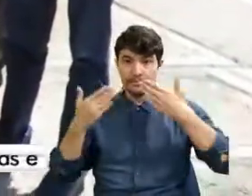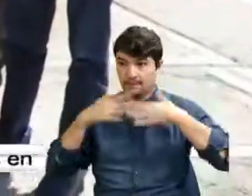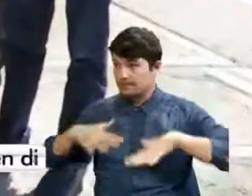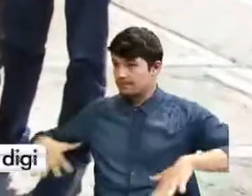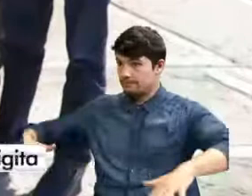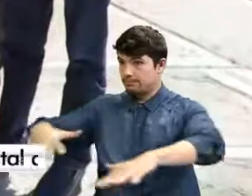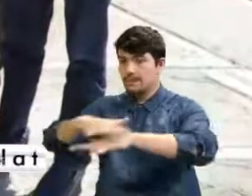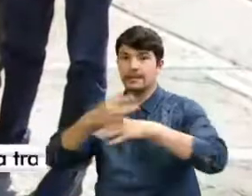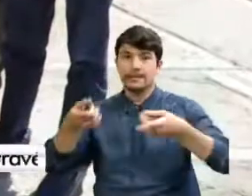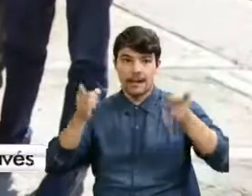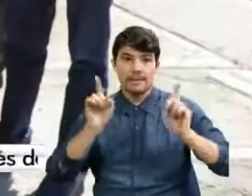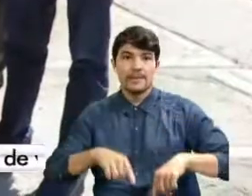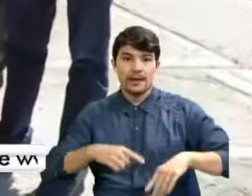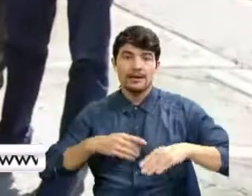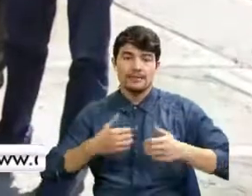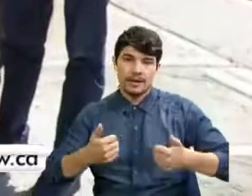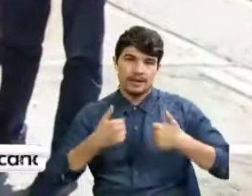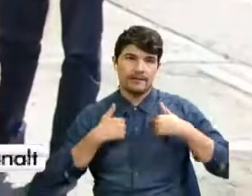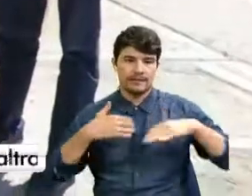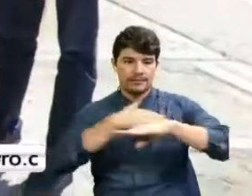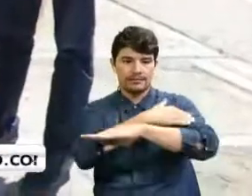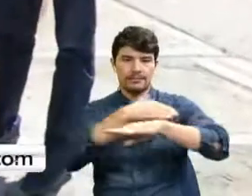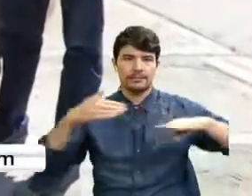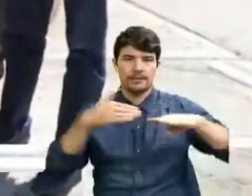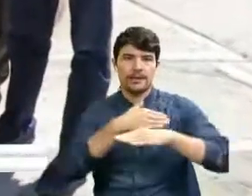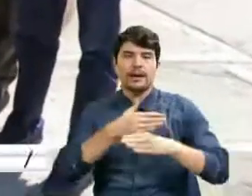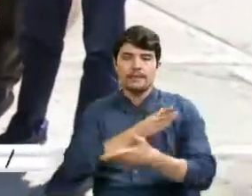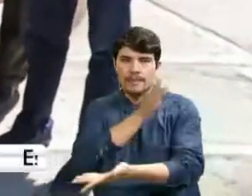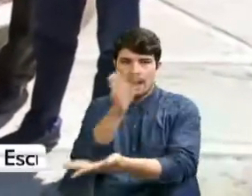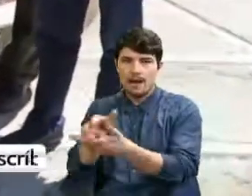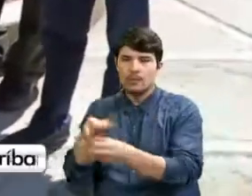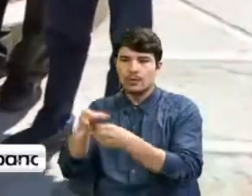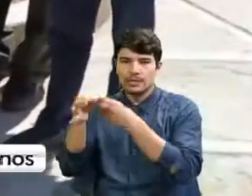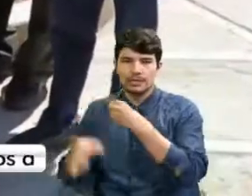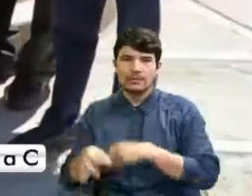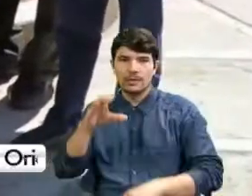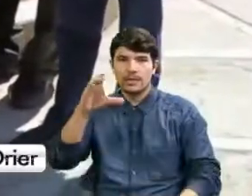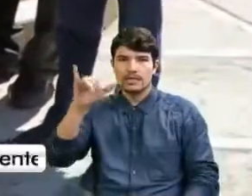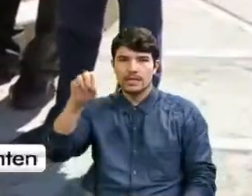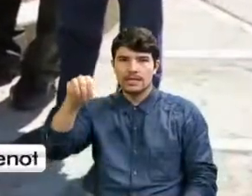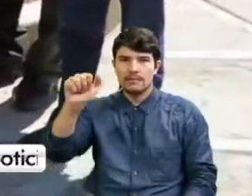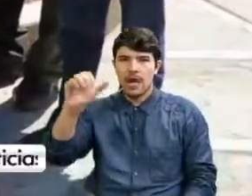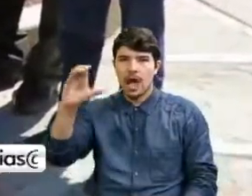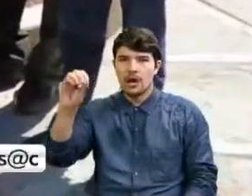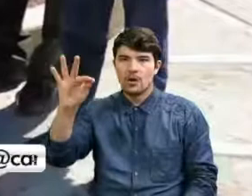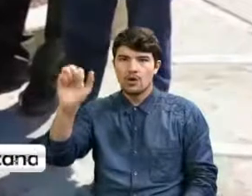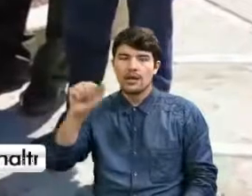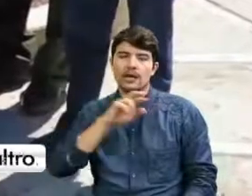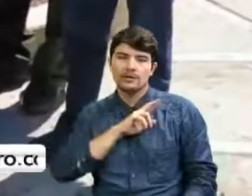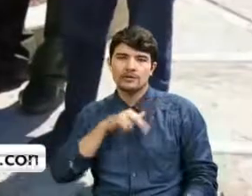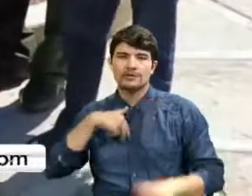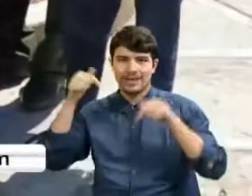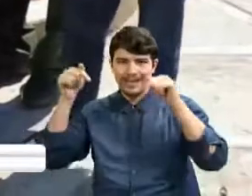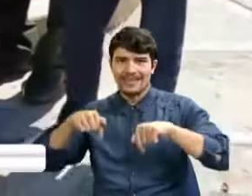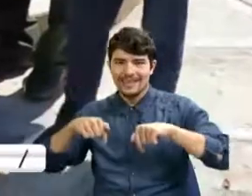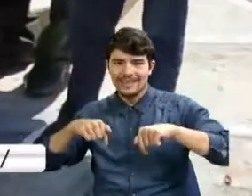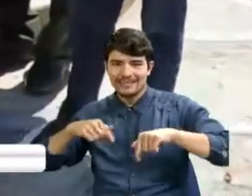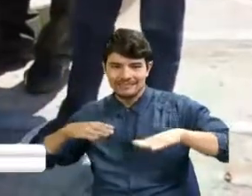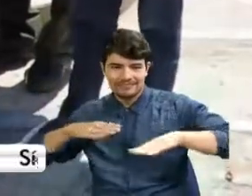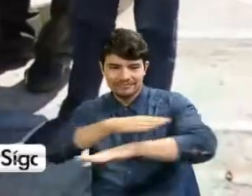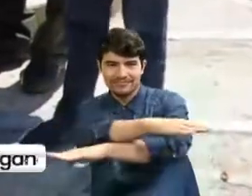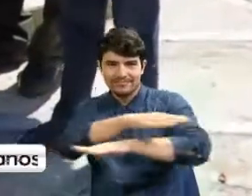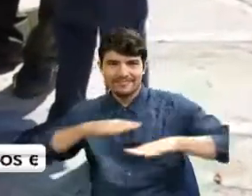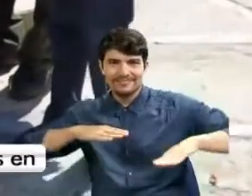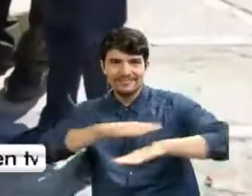a las vías que conducen al municipio de simacota y aquí especialmente estamos en una intersección donde se